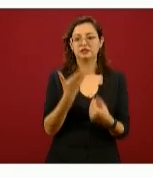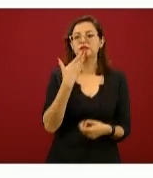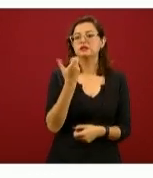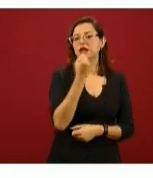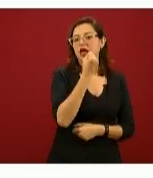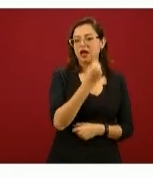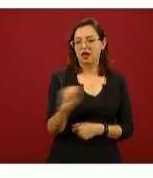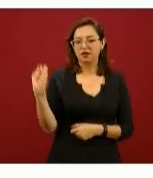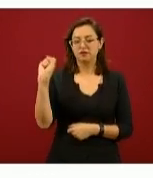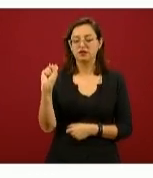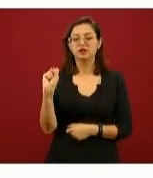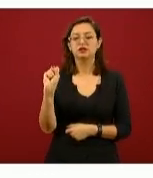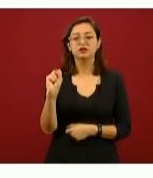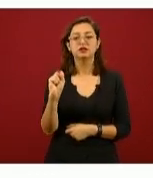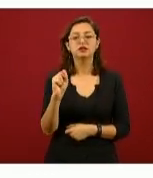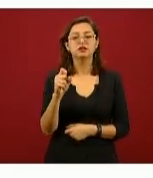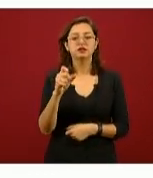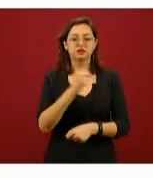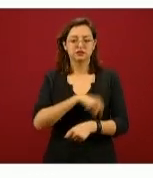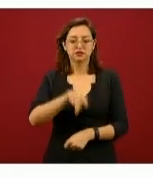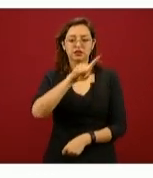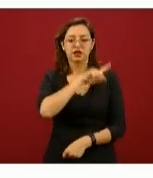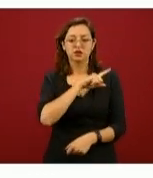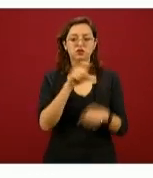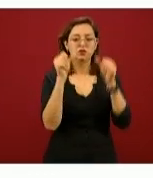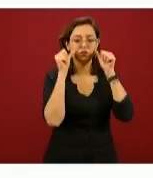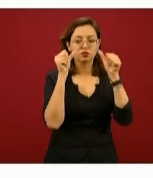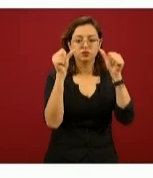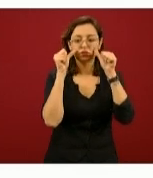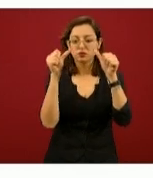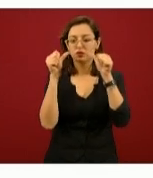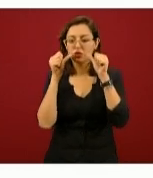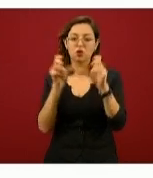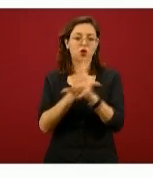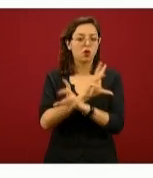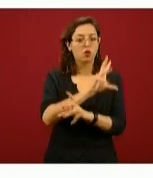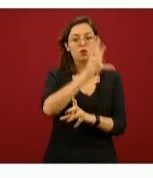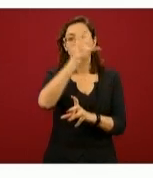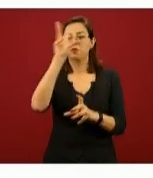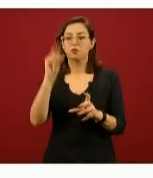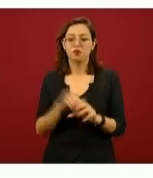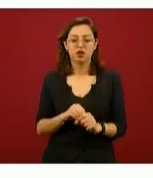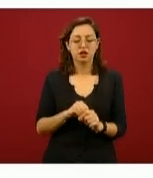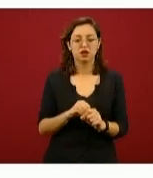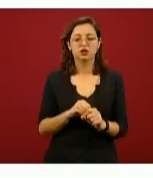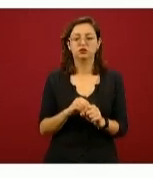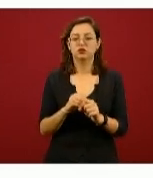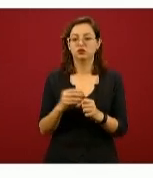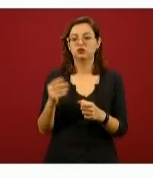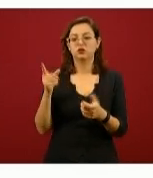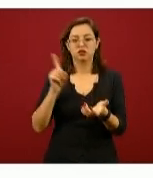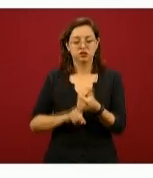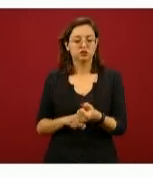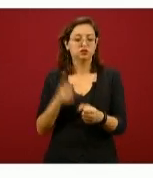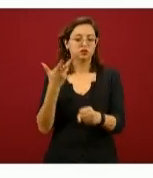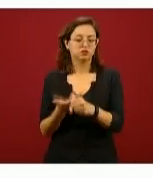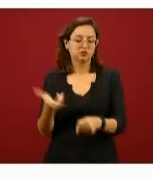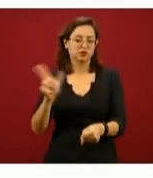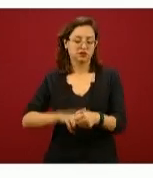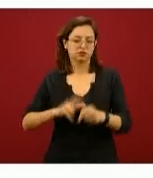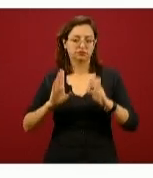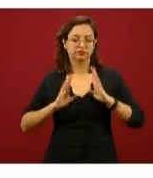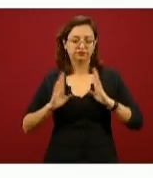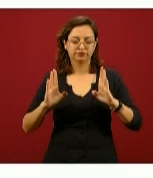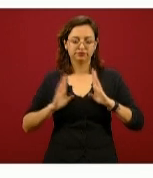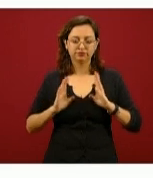la salud, para poder atender todo lo que vamos a escalar de nuestras instalaciones.